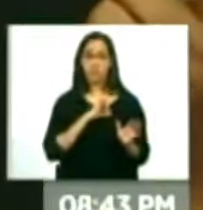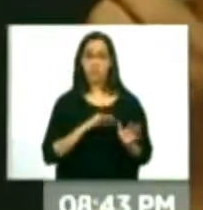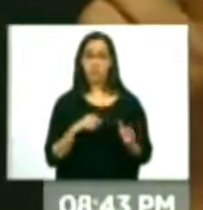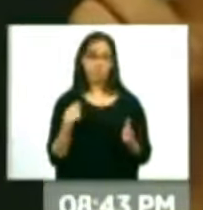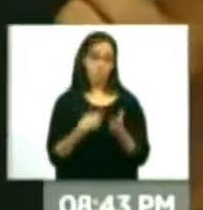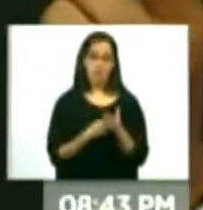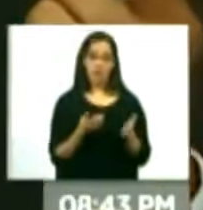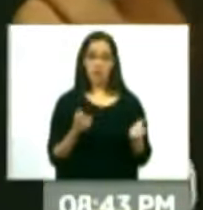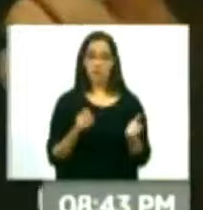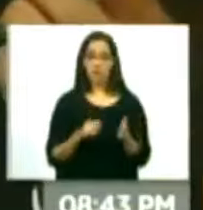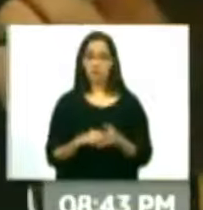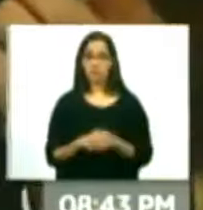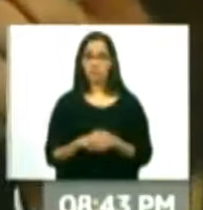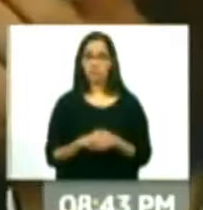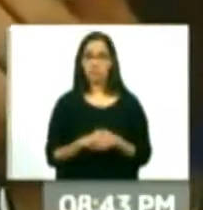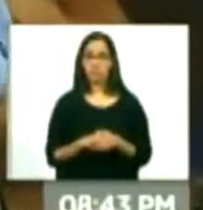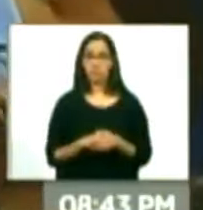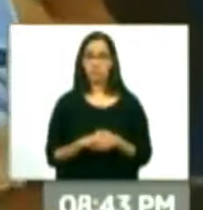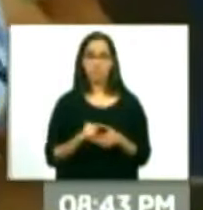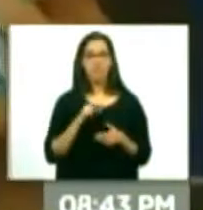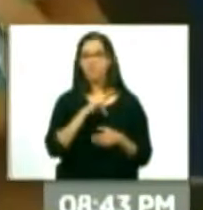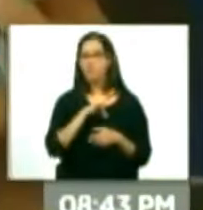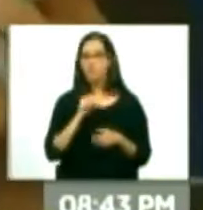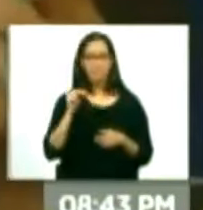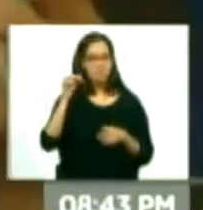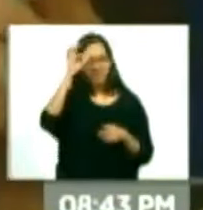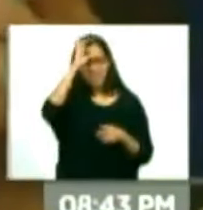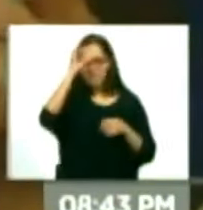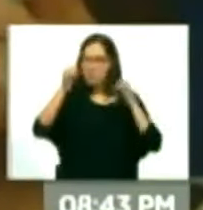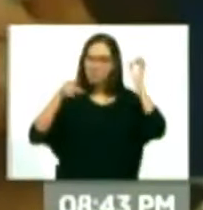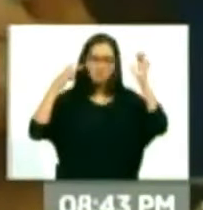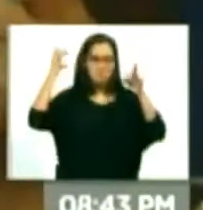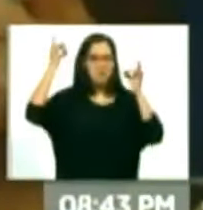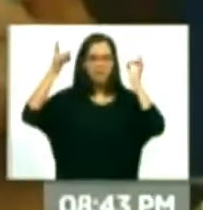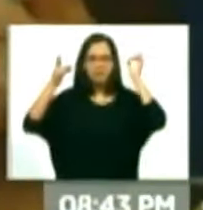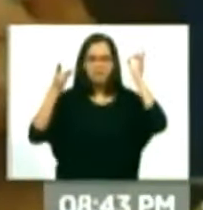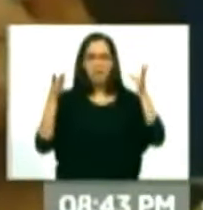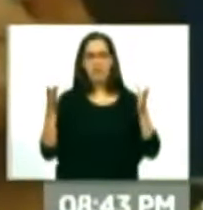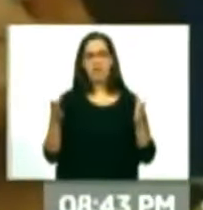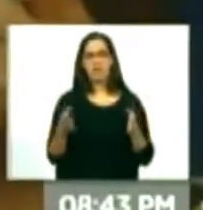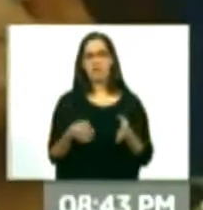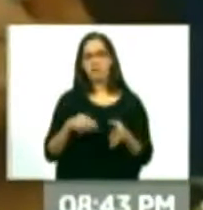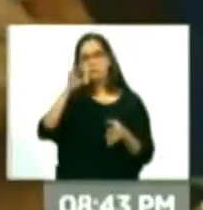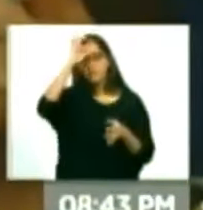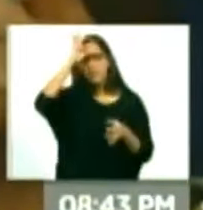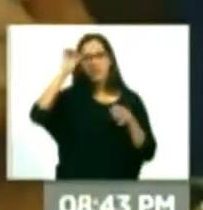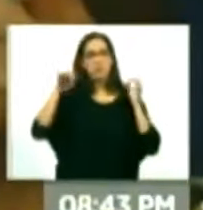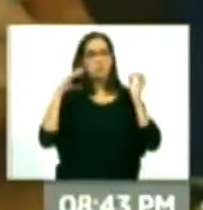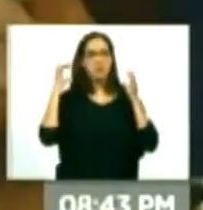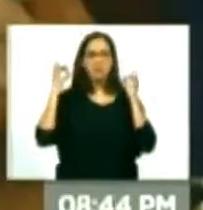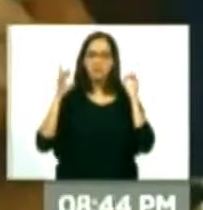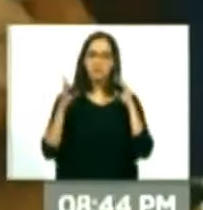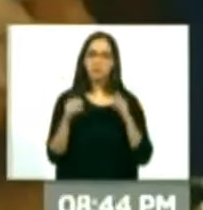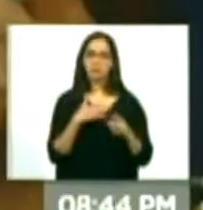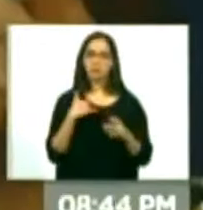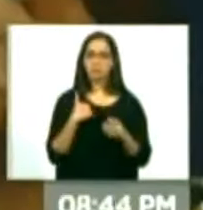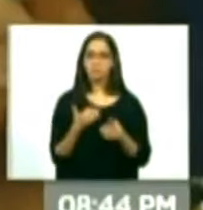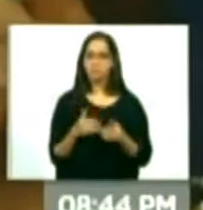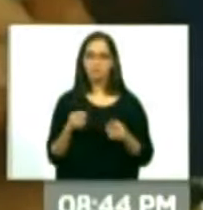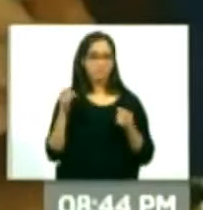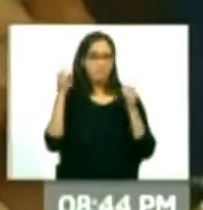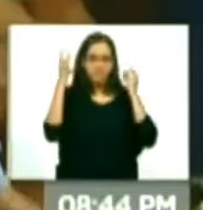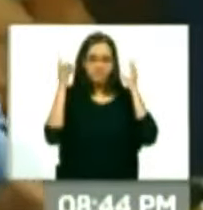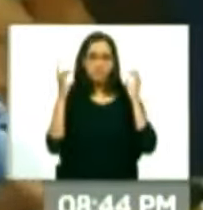Páguenle. Ellos no hayan que inventar. No hayan que inventar. Se quieren agarrar de cualquier cosa. Señora,